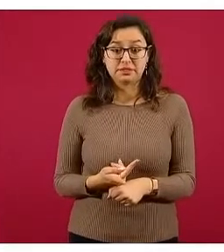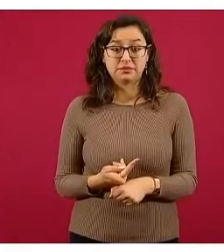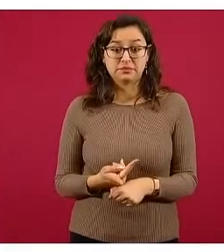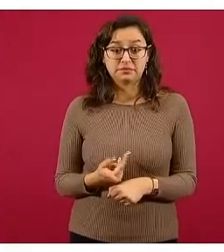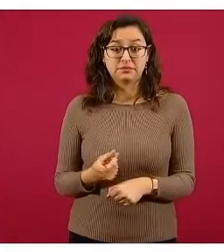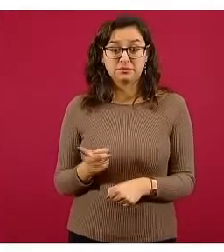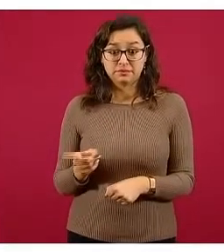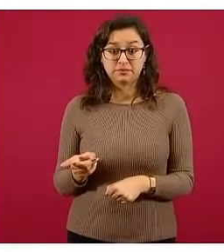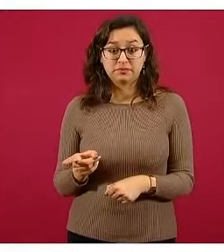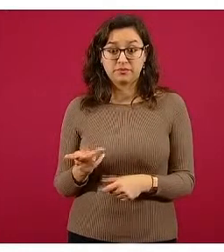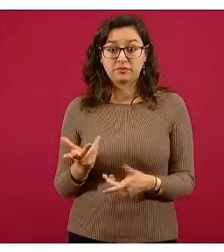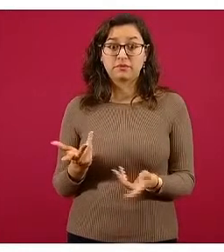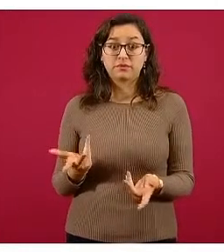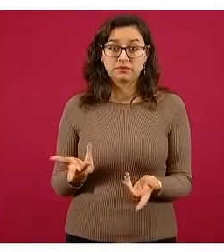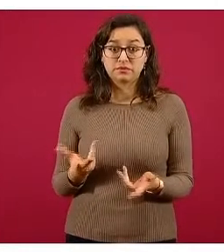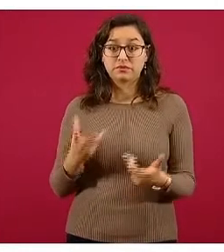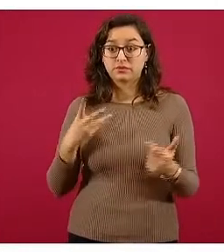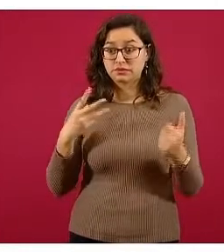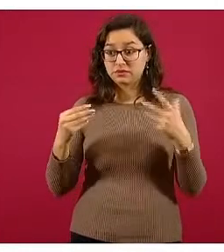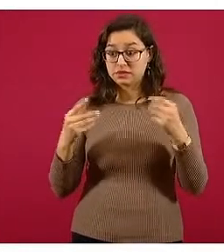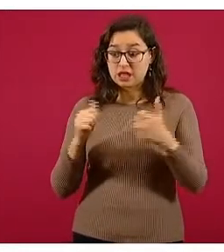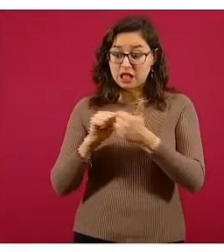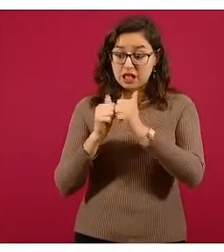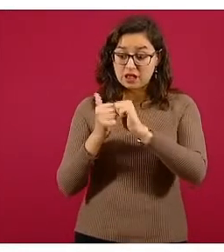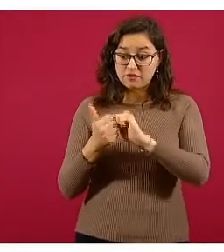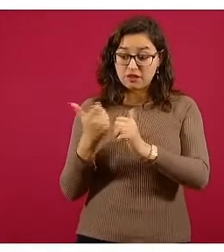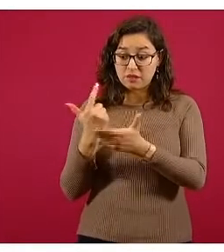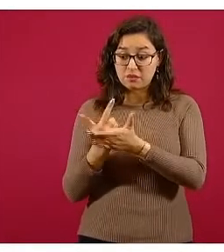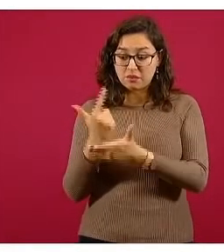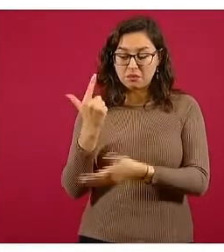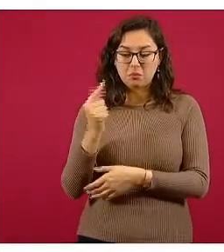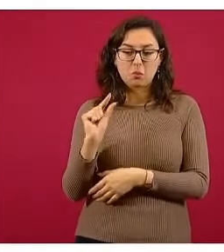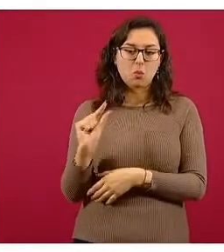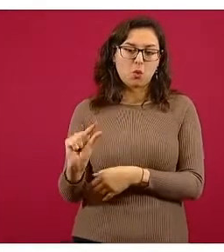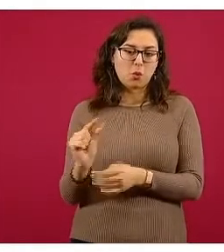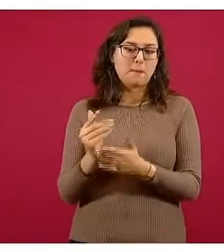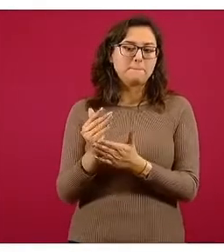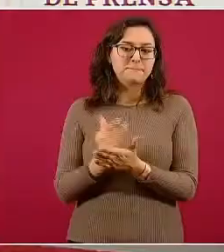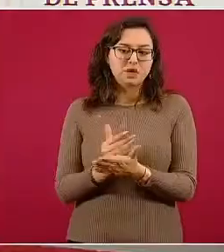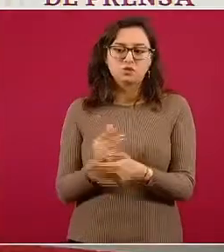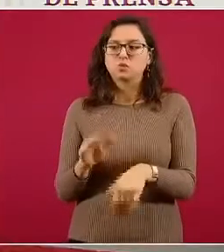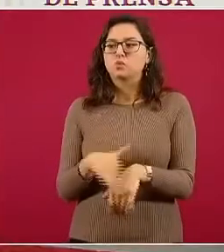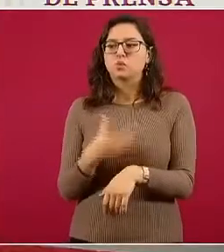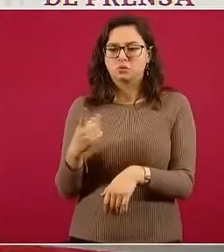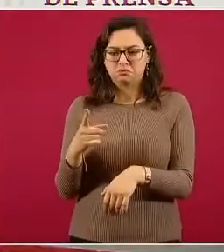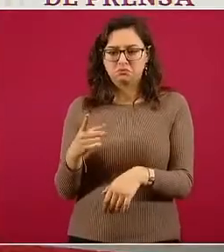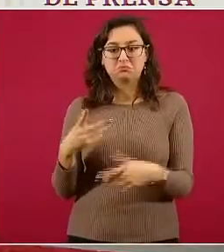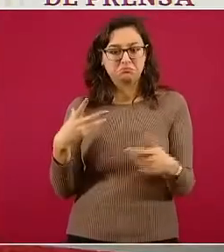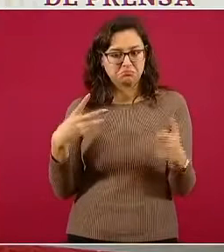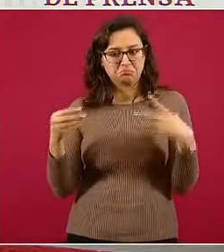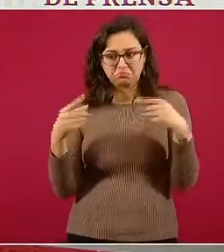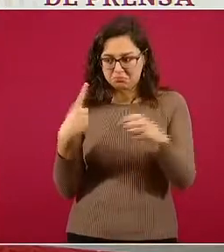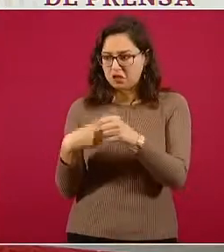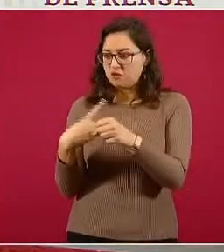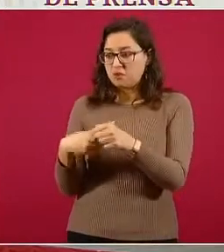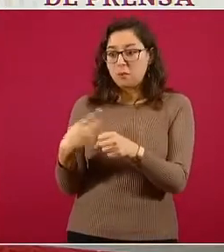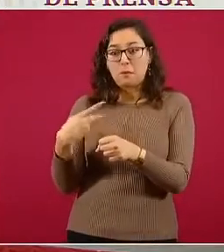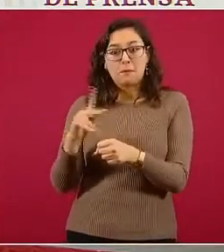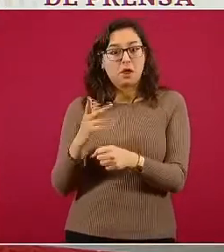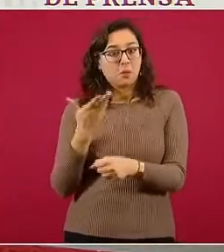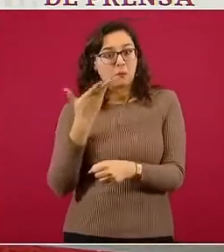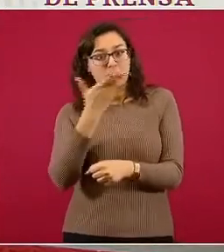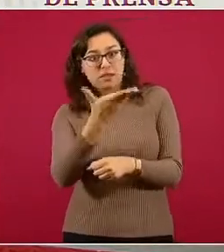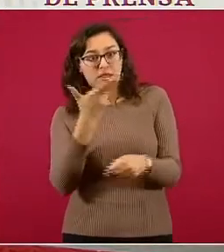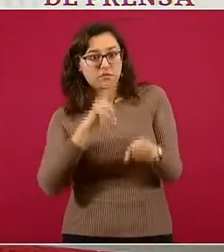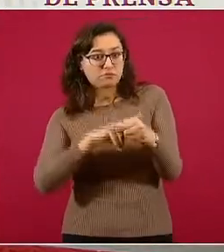la generación o presencia de casos graves en esas entidades es muy baja porque no está ocurriendo una demanda hospitalaria